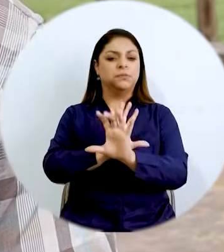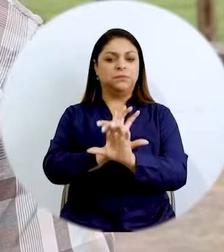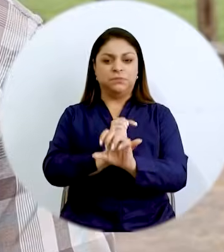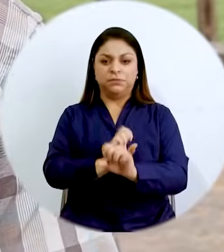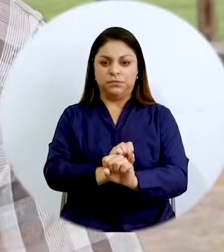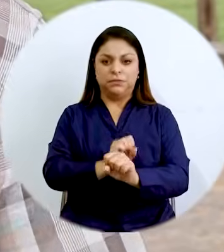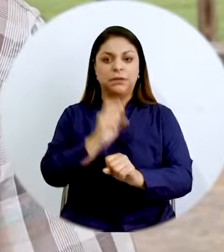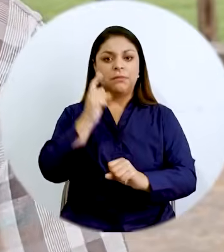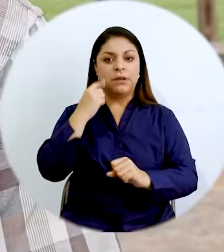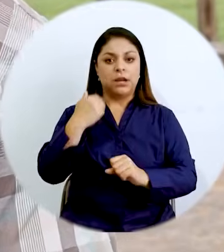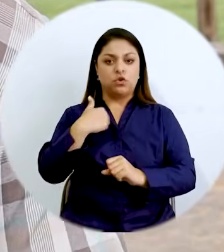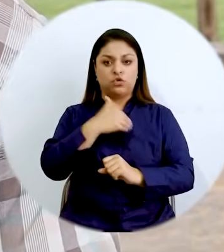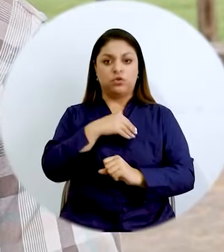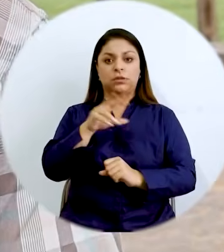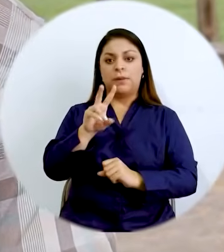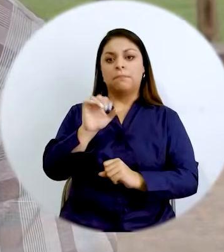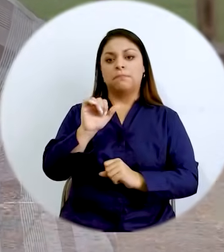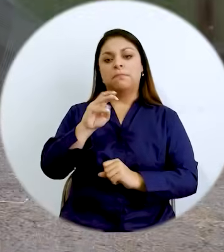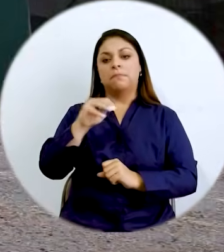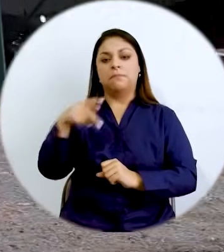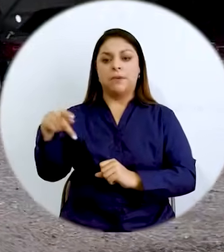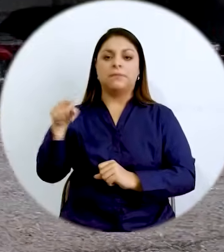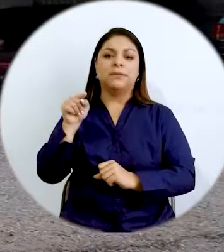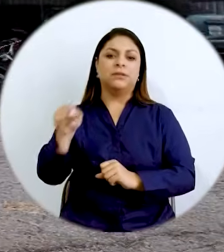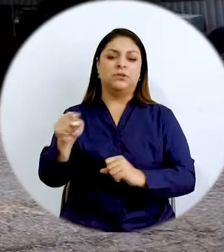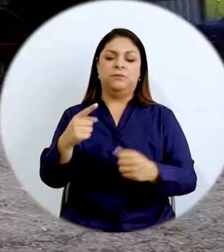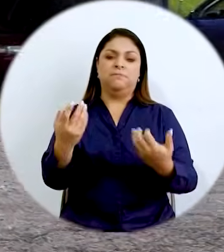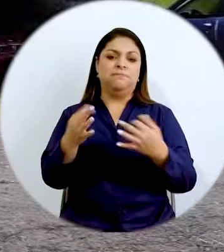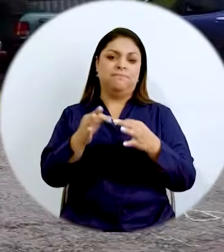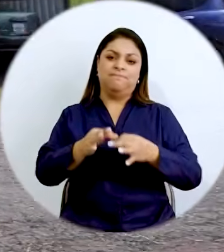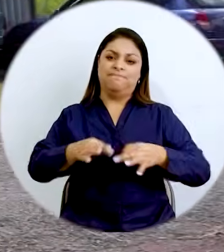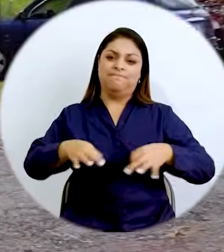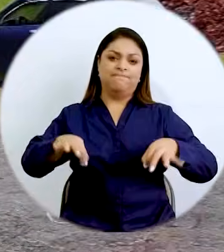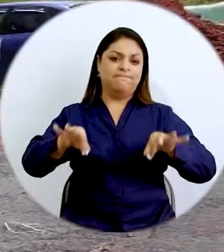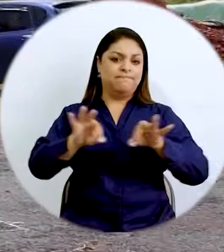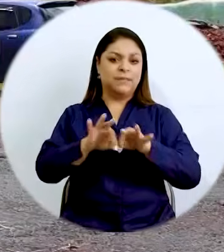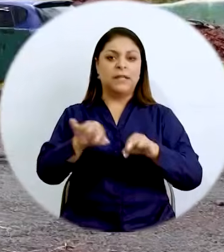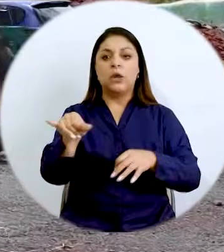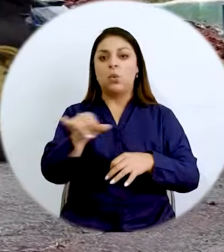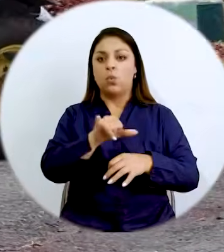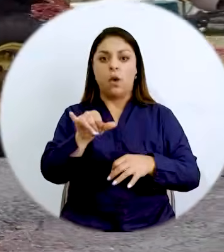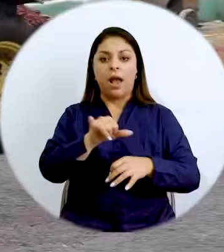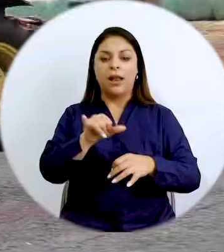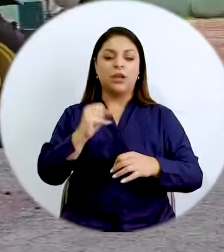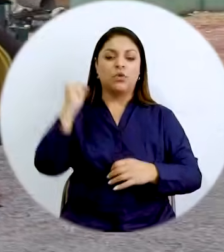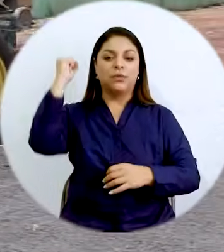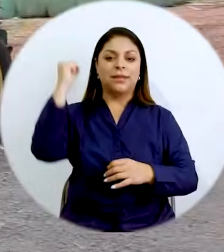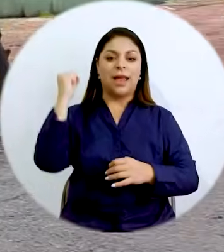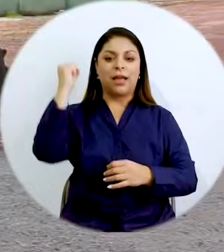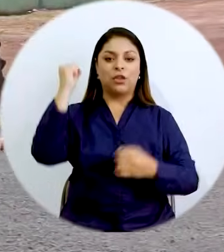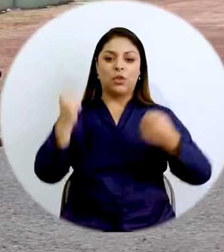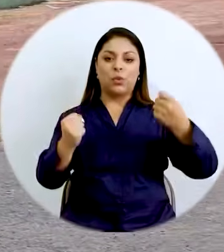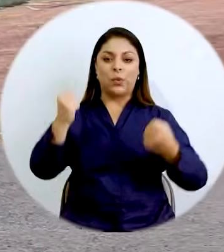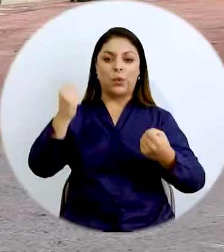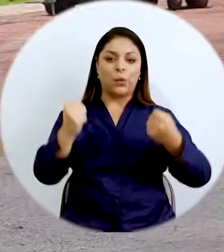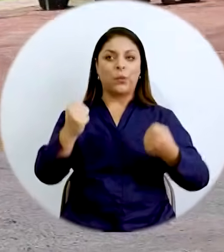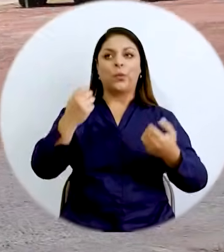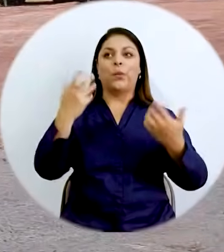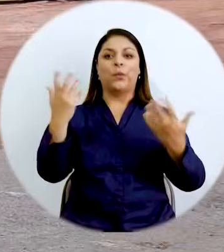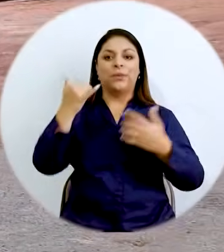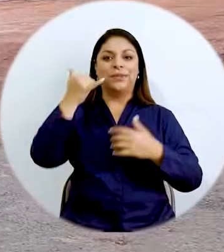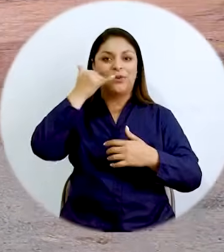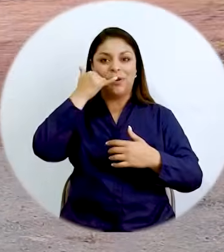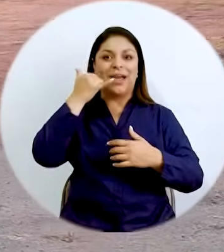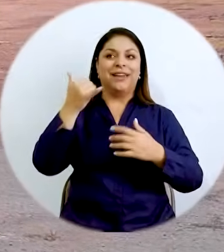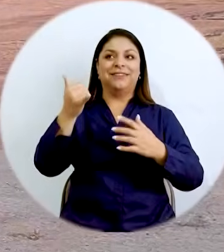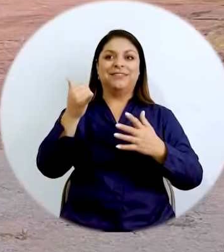Estamos ya muy acostumbrados. Para nosotros Van es tan esencial como lo es un tractor,